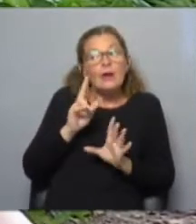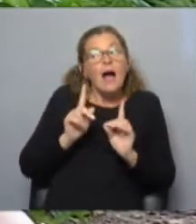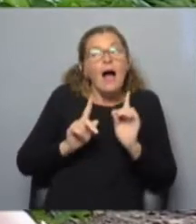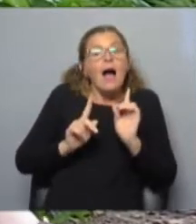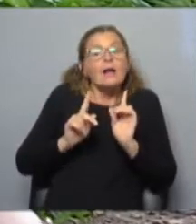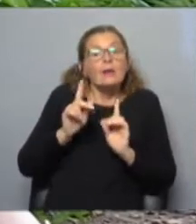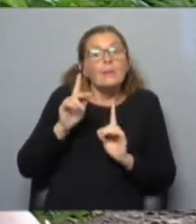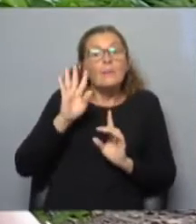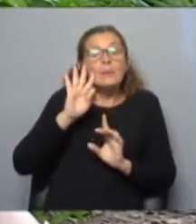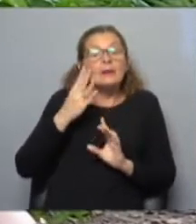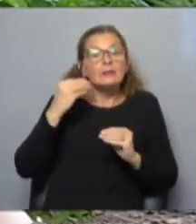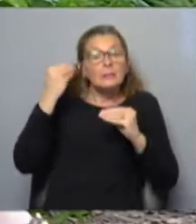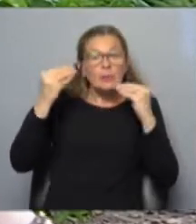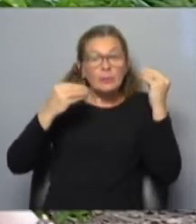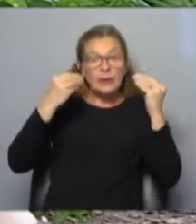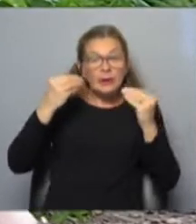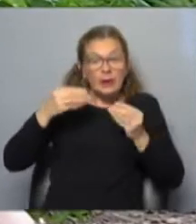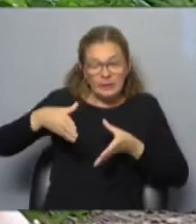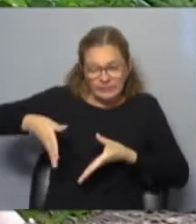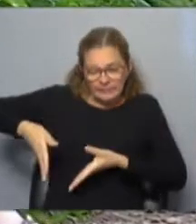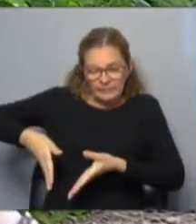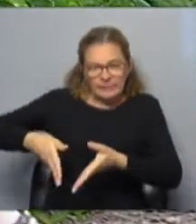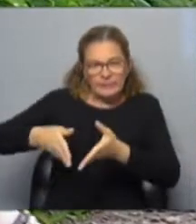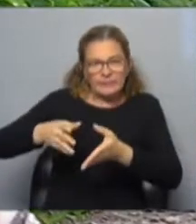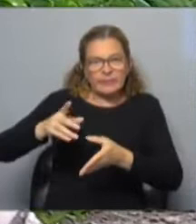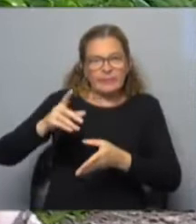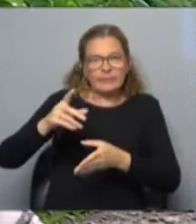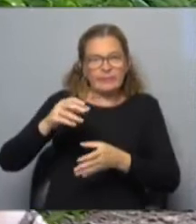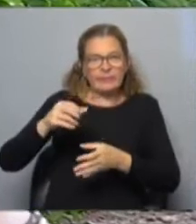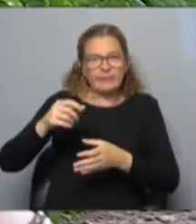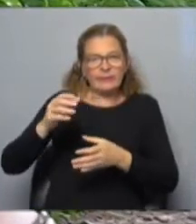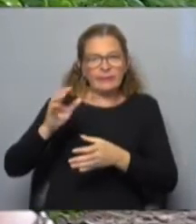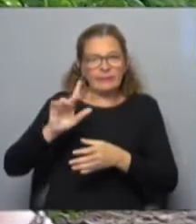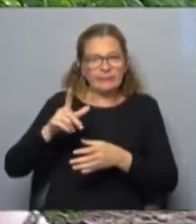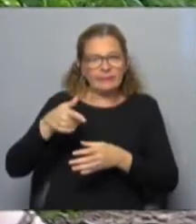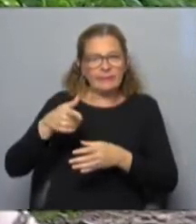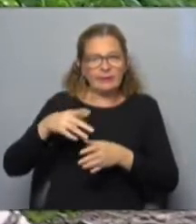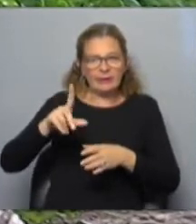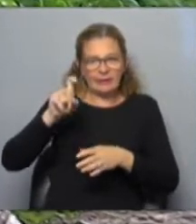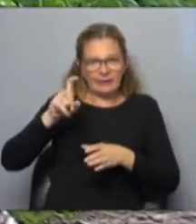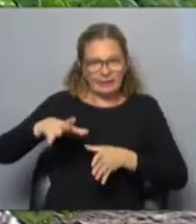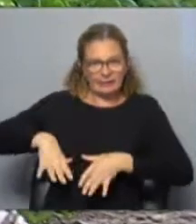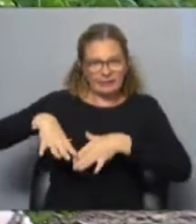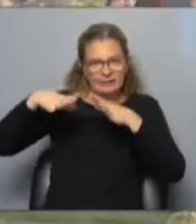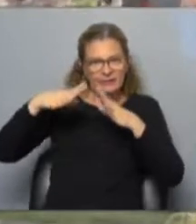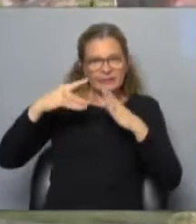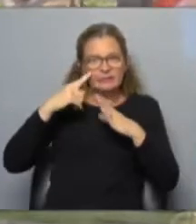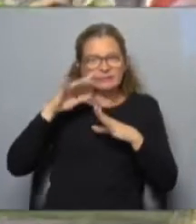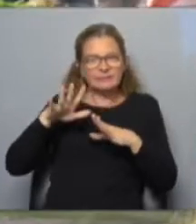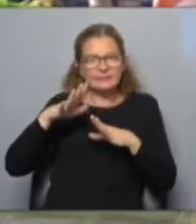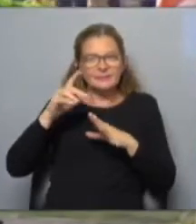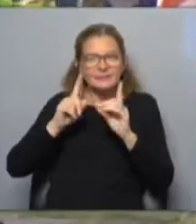por lo menos se están preocupando acá del Arroyo Mataperros, ahí famoso, que se inunda toda la casa. Entonces ahora como que hay una ilusión